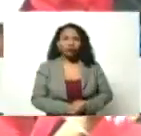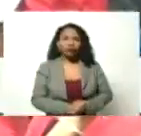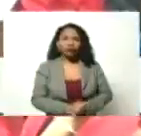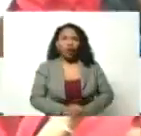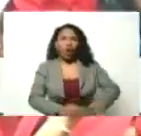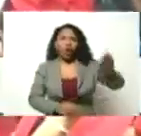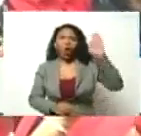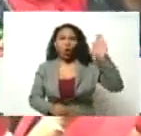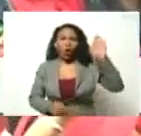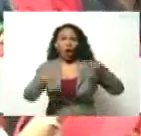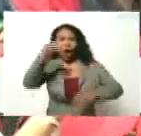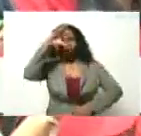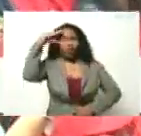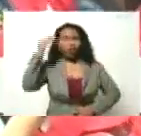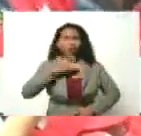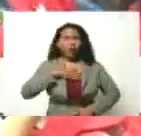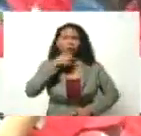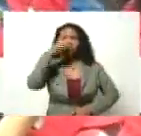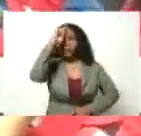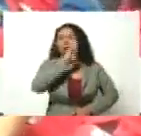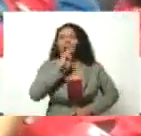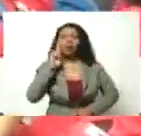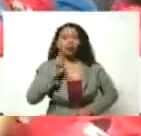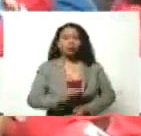juro por el día de mi padre